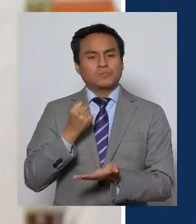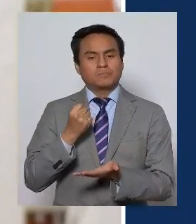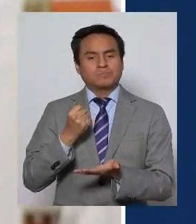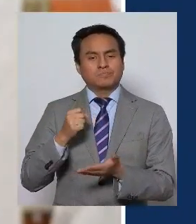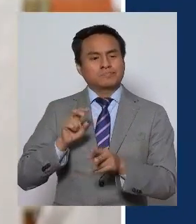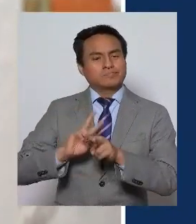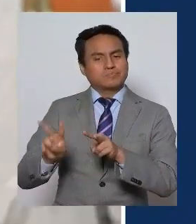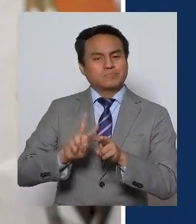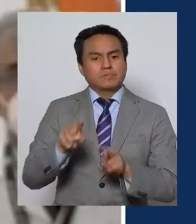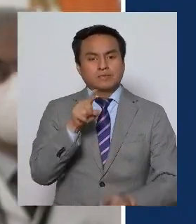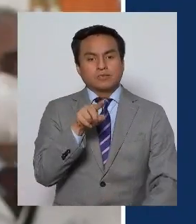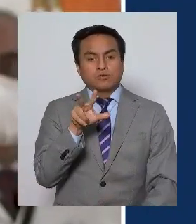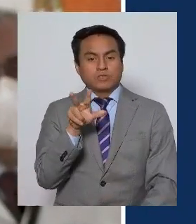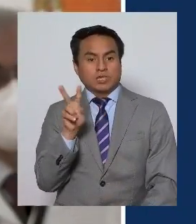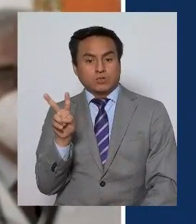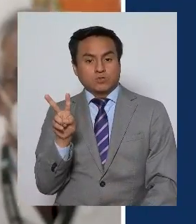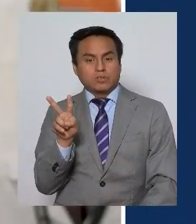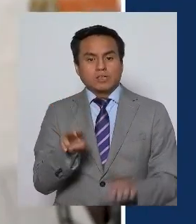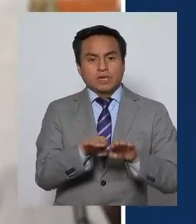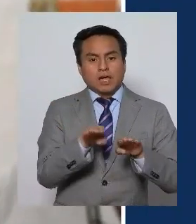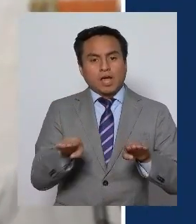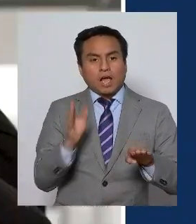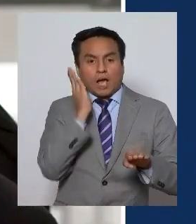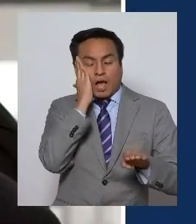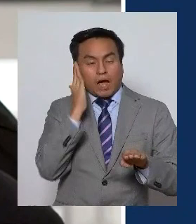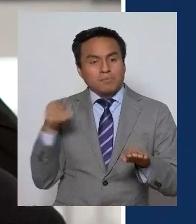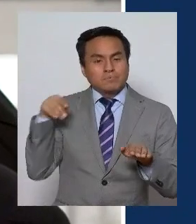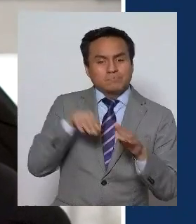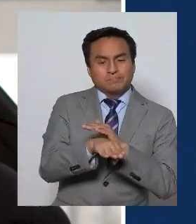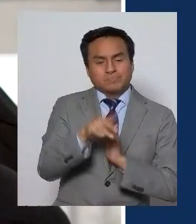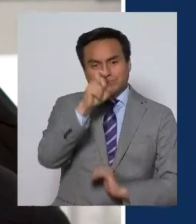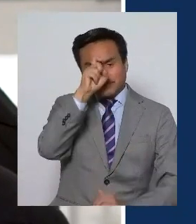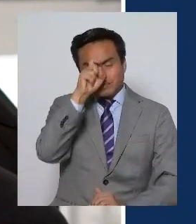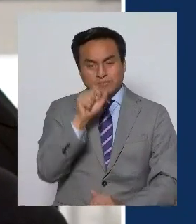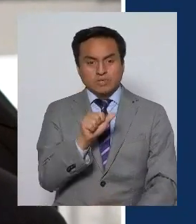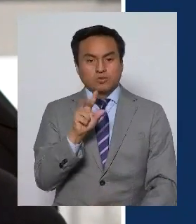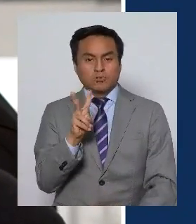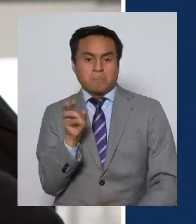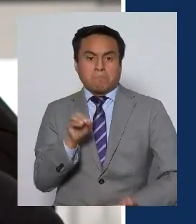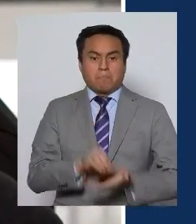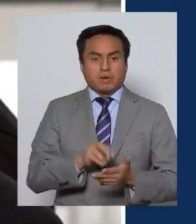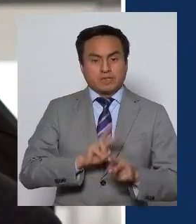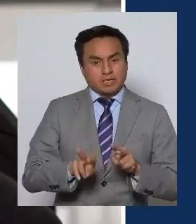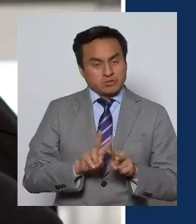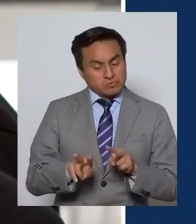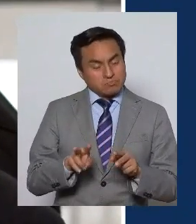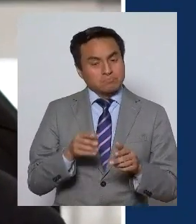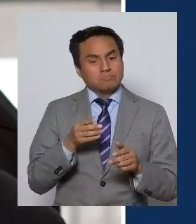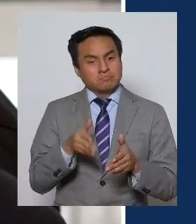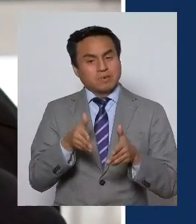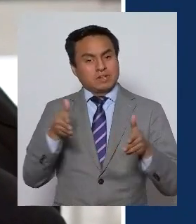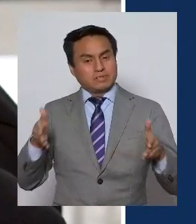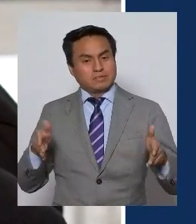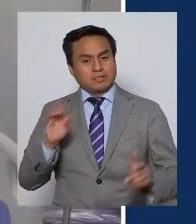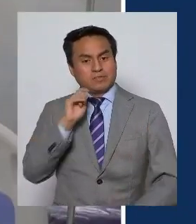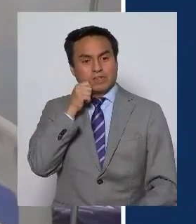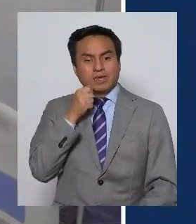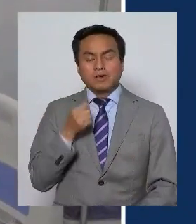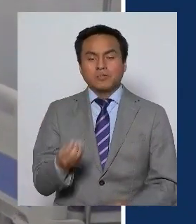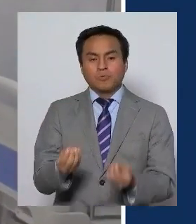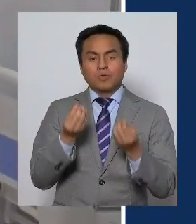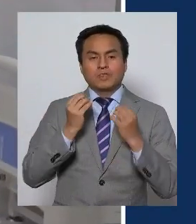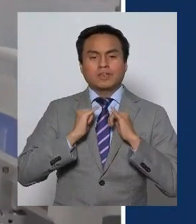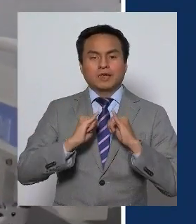convertir 182 camas, 62 más de lo que se había comprometido o pedido, lo que es una